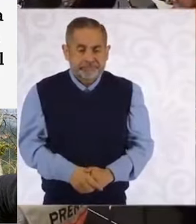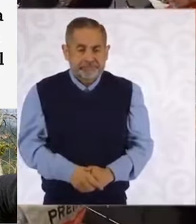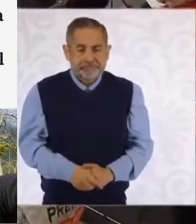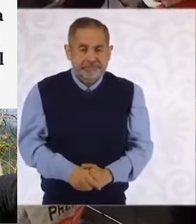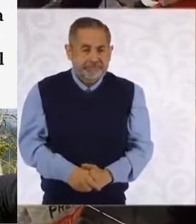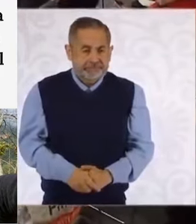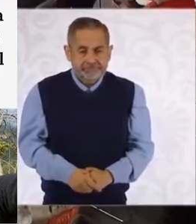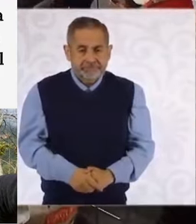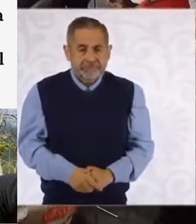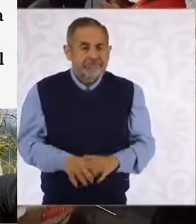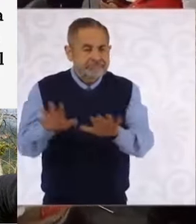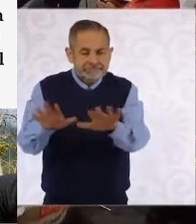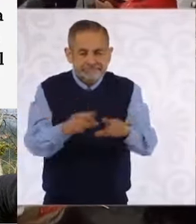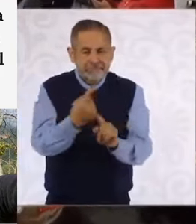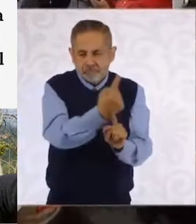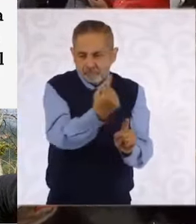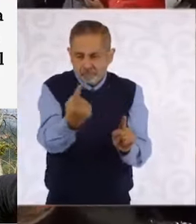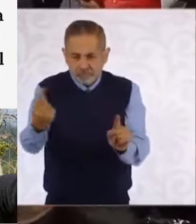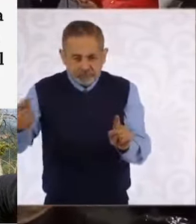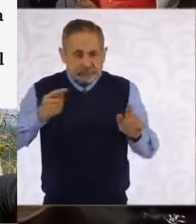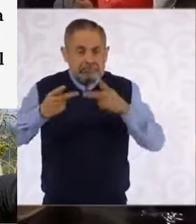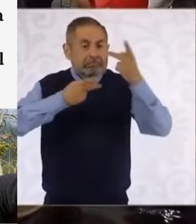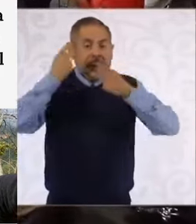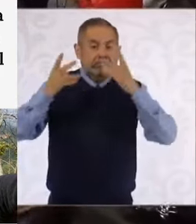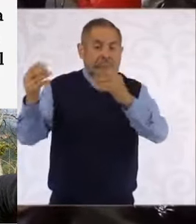al a ver uno por uno